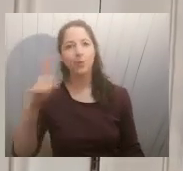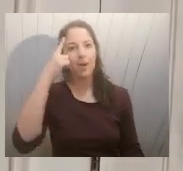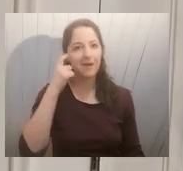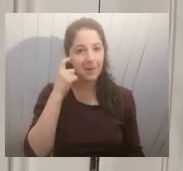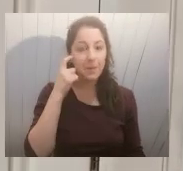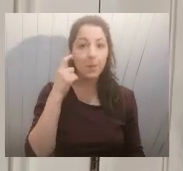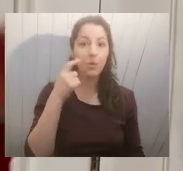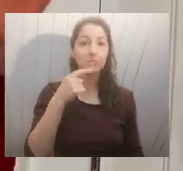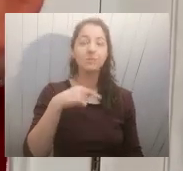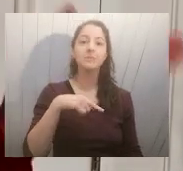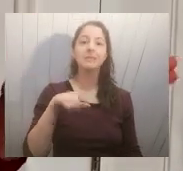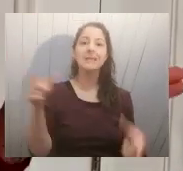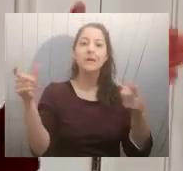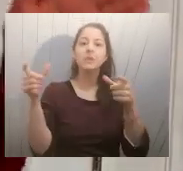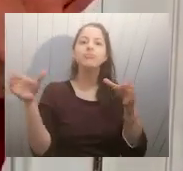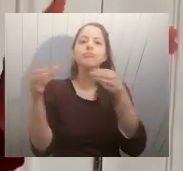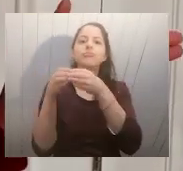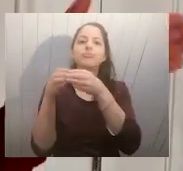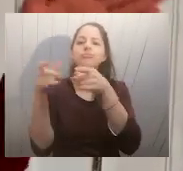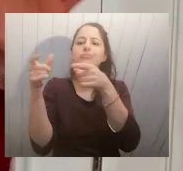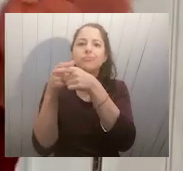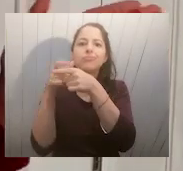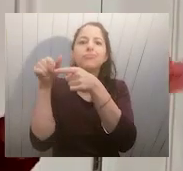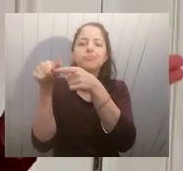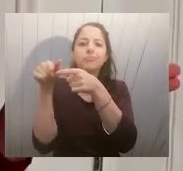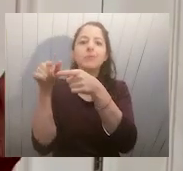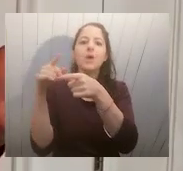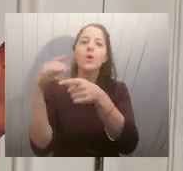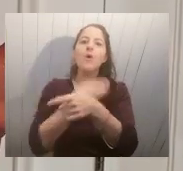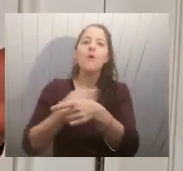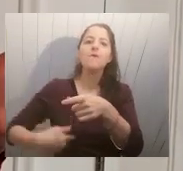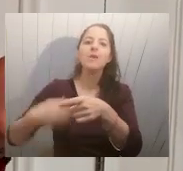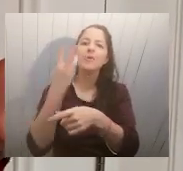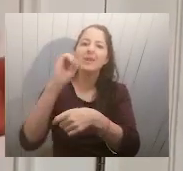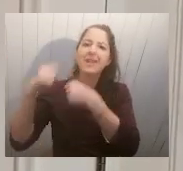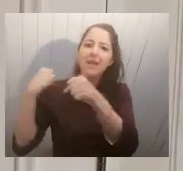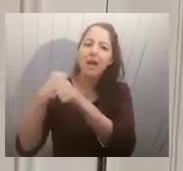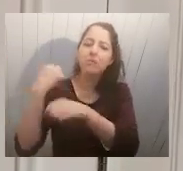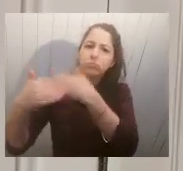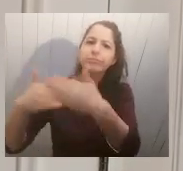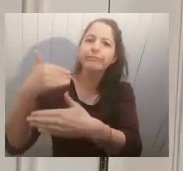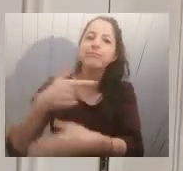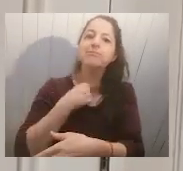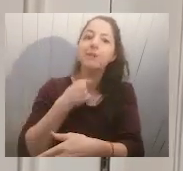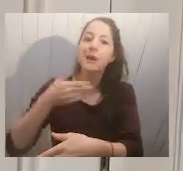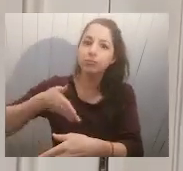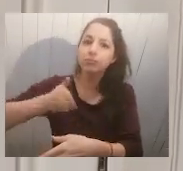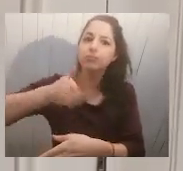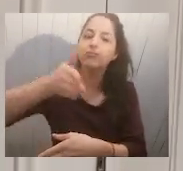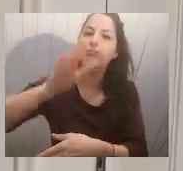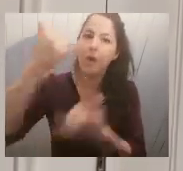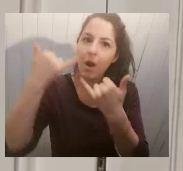les creemos. Esa minoría que ha estado gobernando los últimos 30 años quiere seguir gobernando hoy. Y su programa es